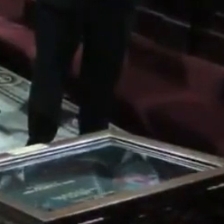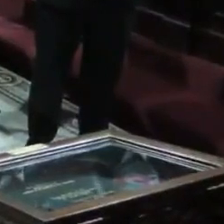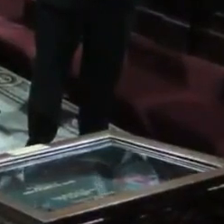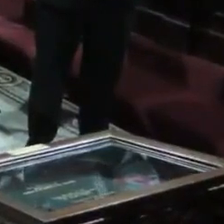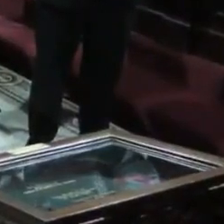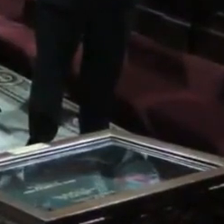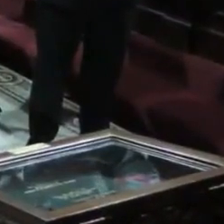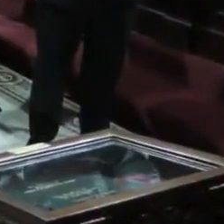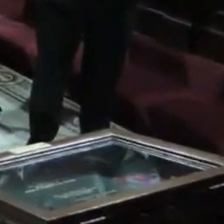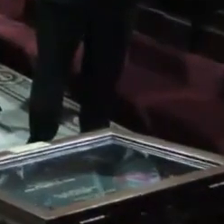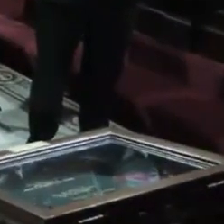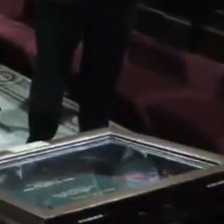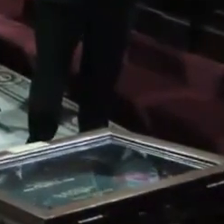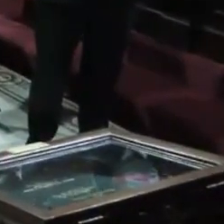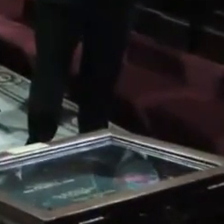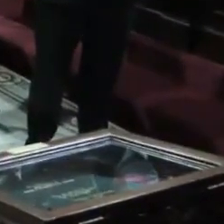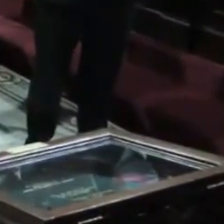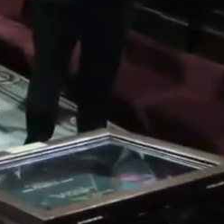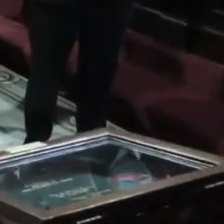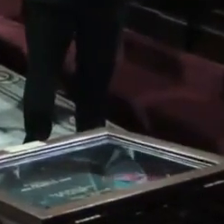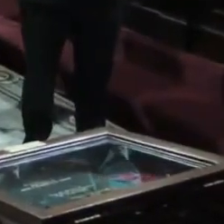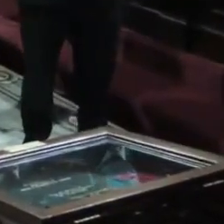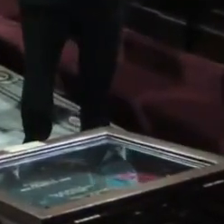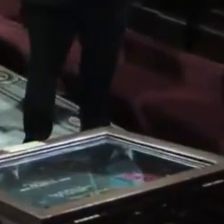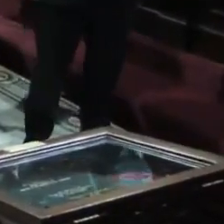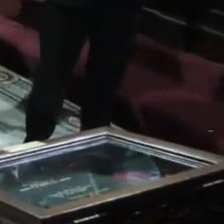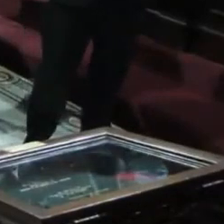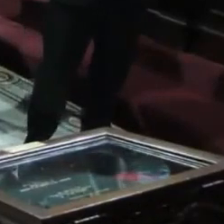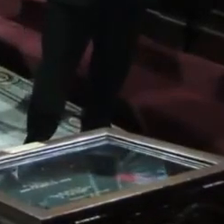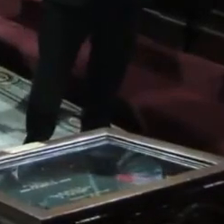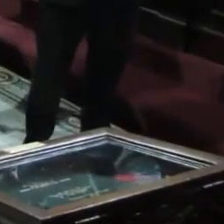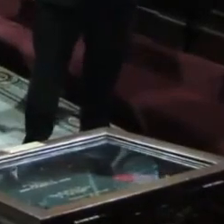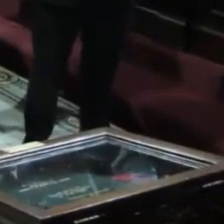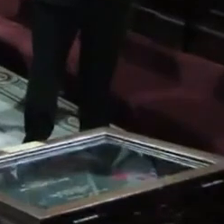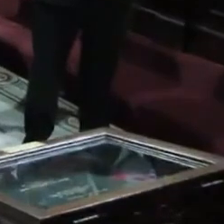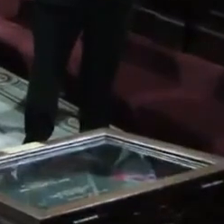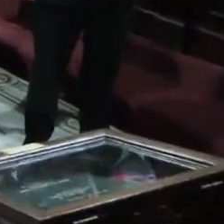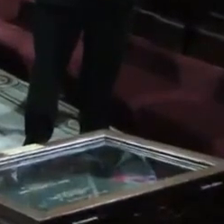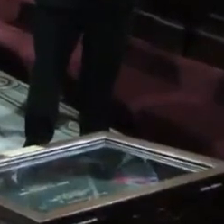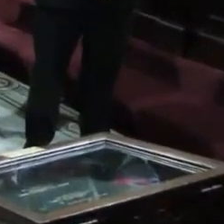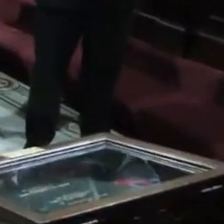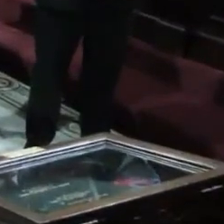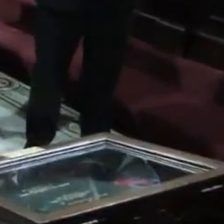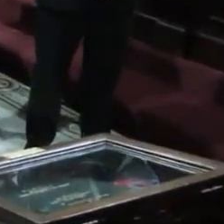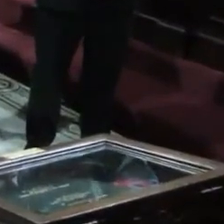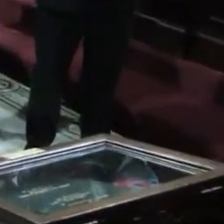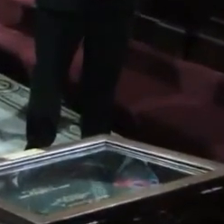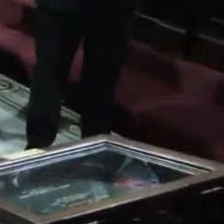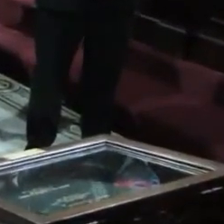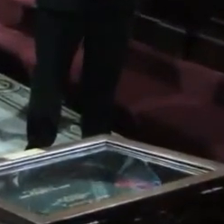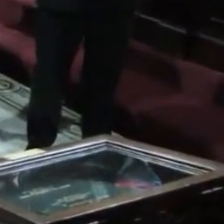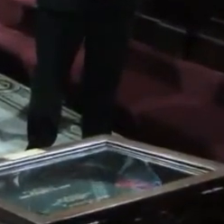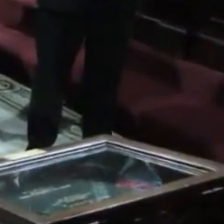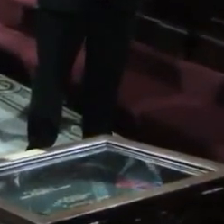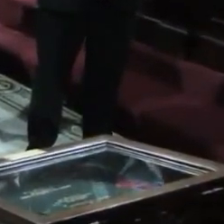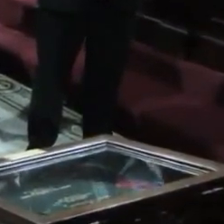Ucera, decano de la Facultad de Ciencias Jurídicas y de la Justicia de la Universidad Panamericana, doctora